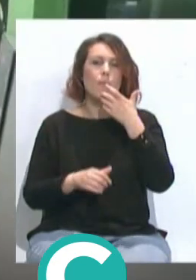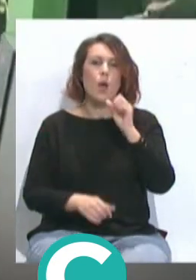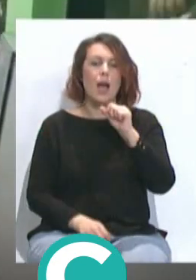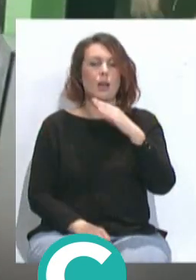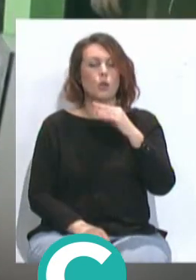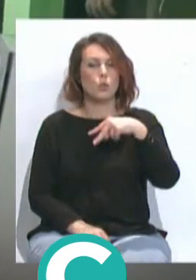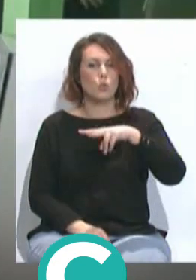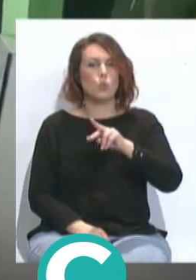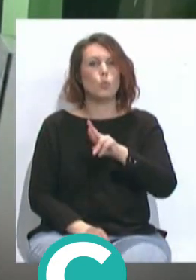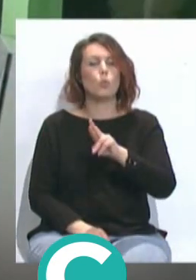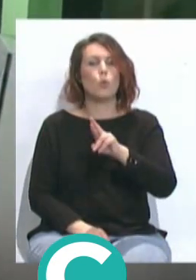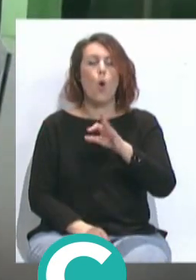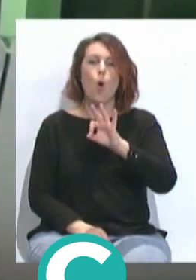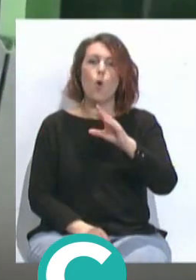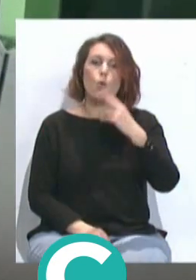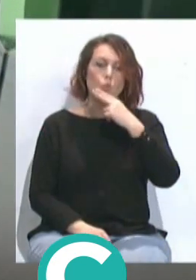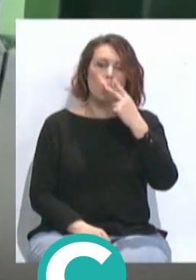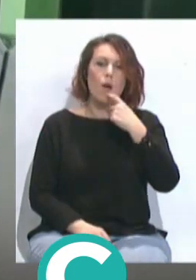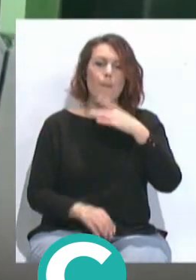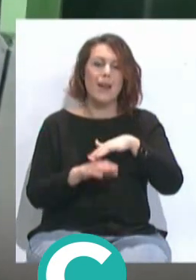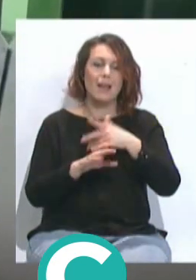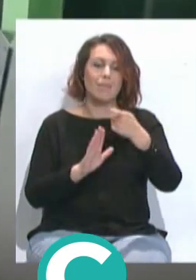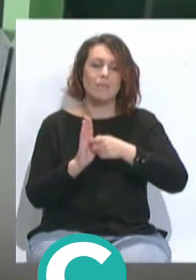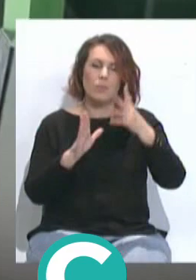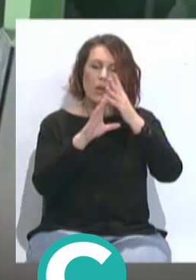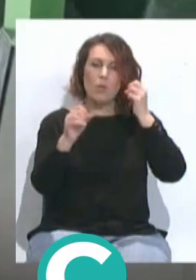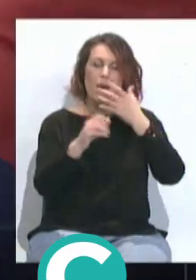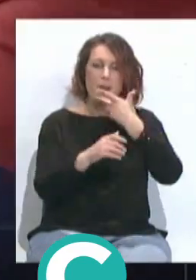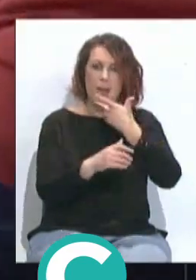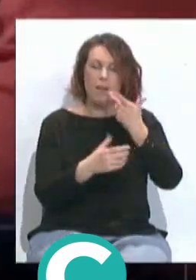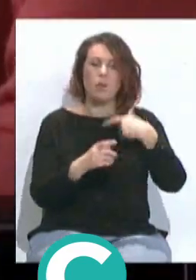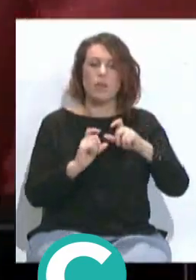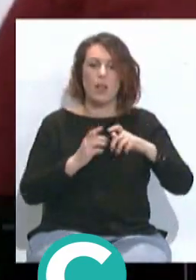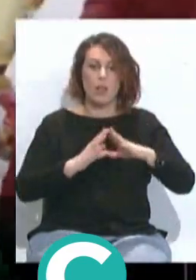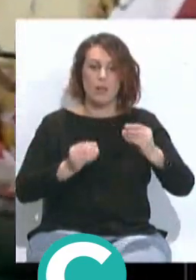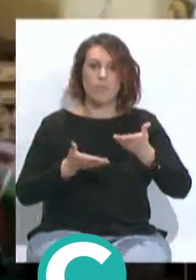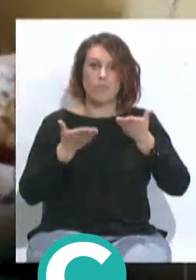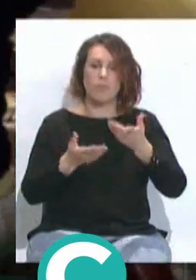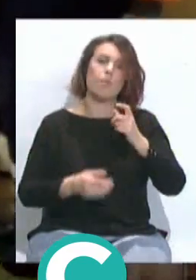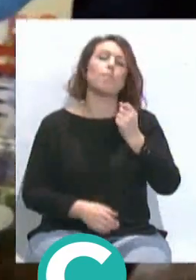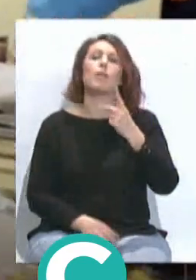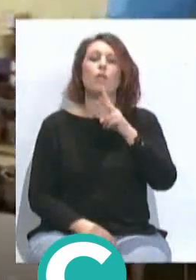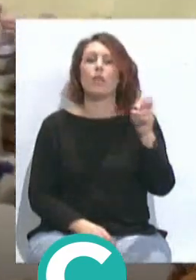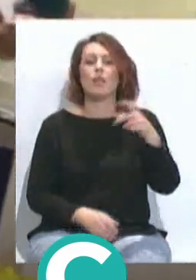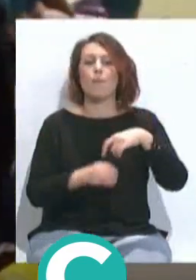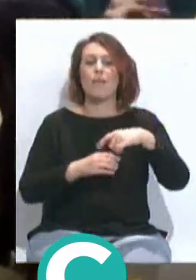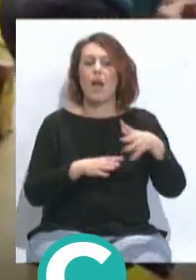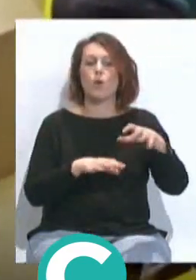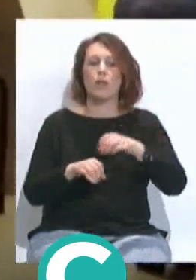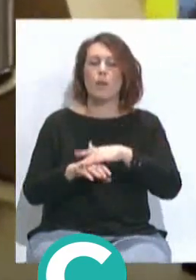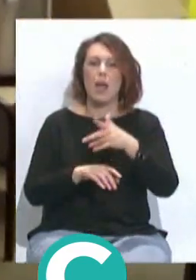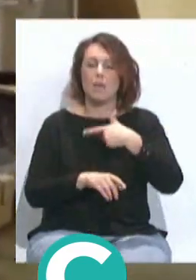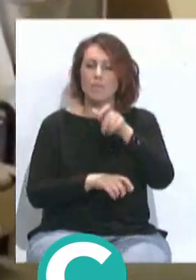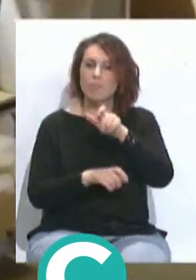Roja para conocer los protocolos de ayuda La Junta de Andalucía ha ofrecido además 1.200 plazas de acogida para la